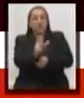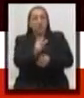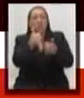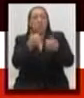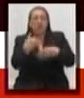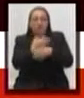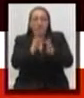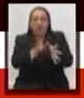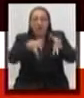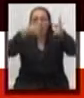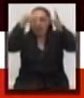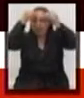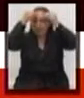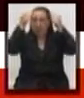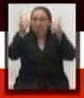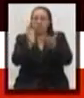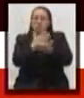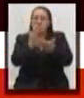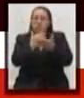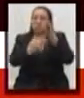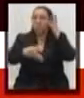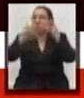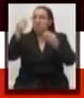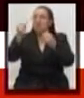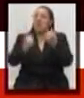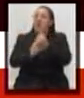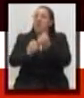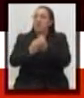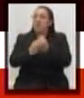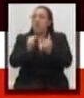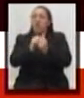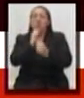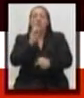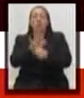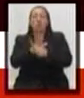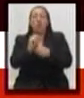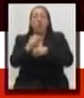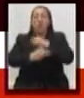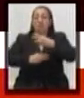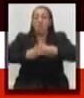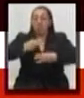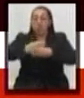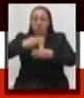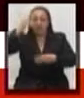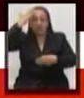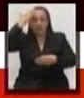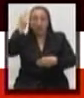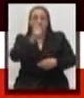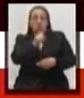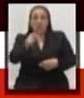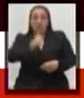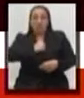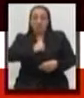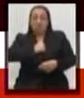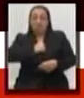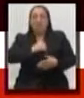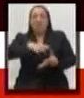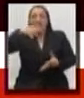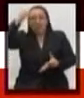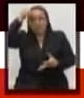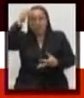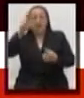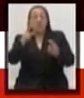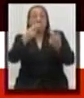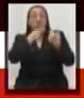bien informado, que sea a la vez solidario, comprometido con el mundo y con ustedes mismos, y